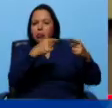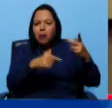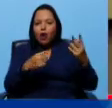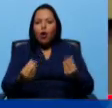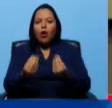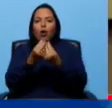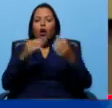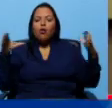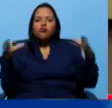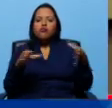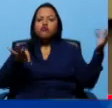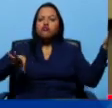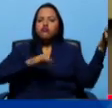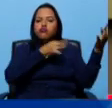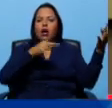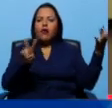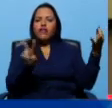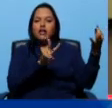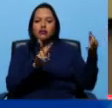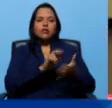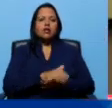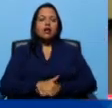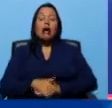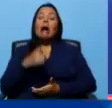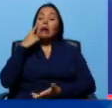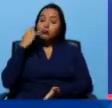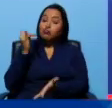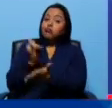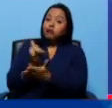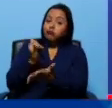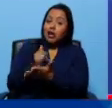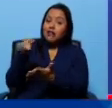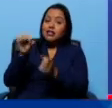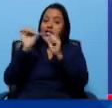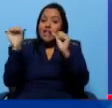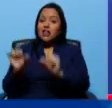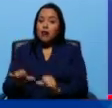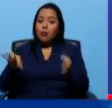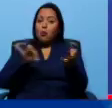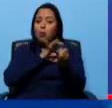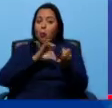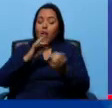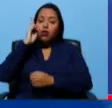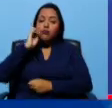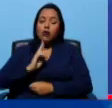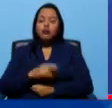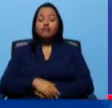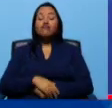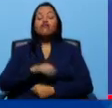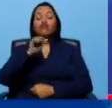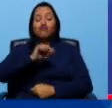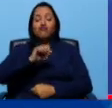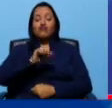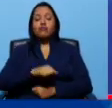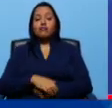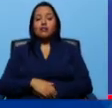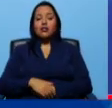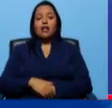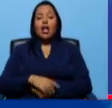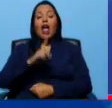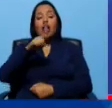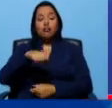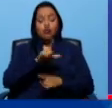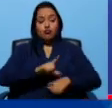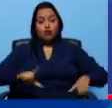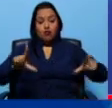Orquesta Sinfónica de Venezuela. Bueno, para que vea el sistema de orquesta Simón Bolívar. Sistema de orquesta Simón. Correcto. Y la cancha